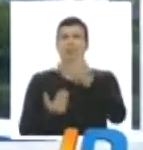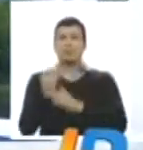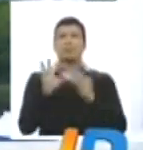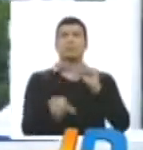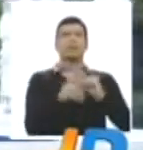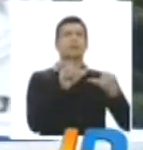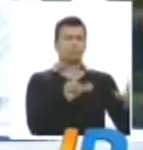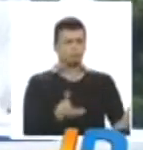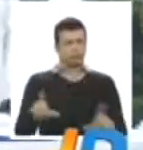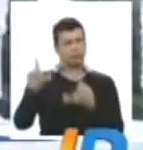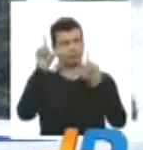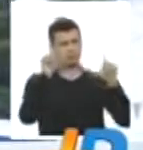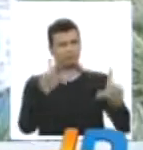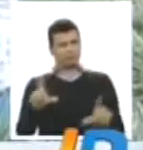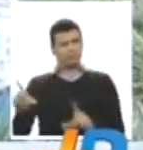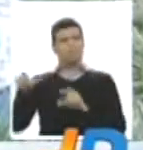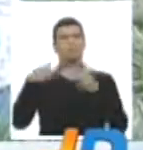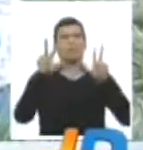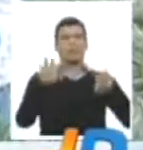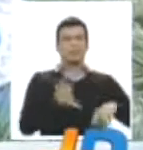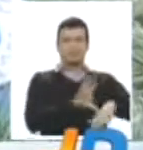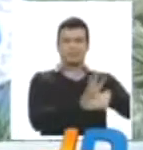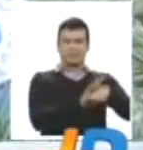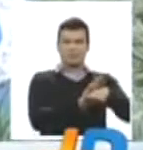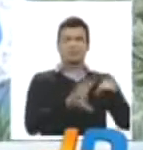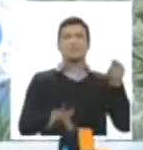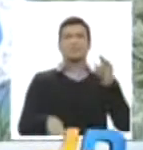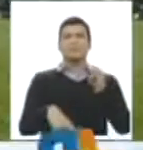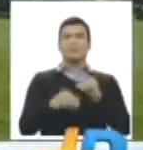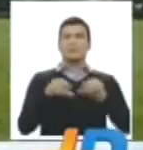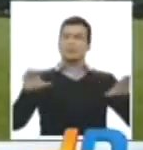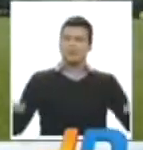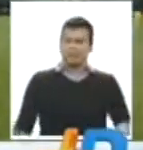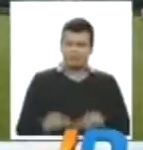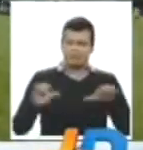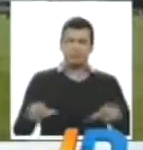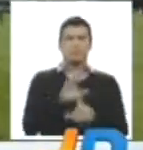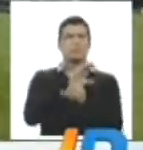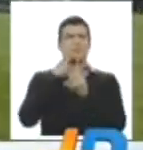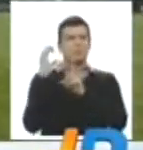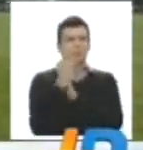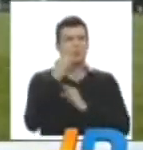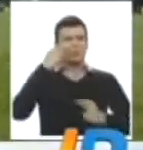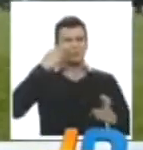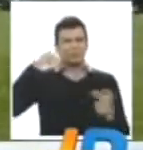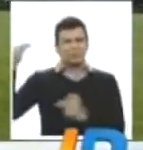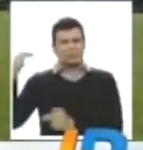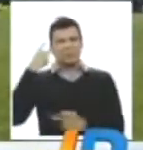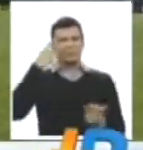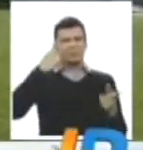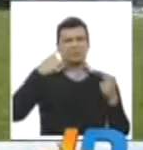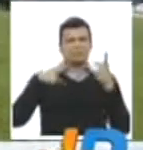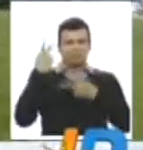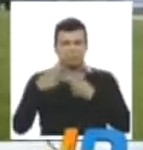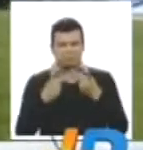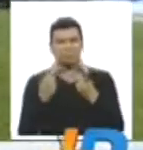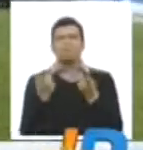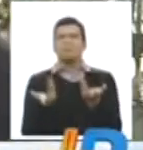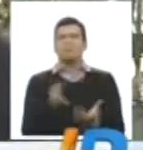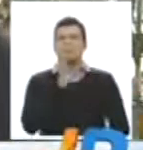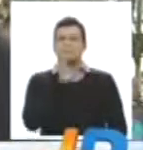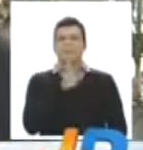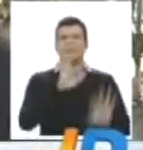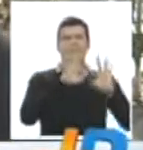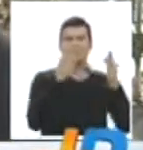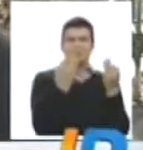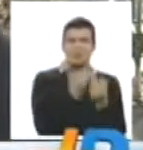posgrados en la Facultad de Educación, así como promover actividades culturales y recreacionales para los egresados y sus familias.